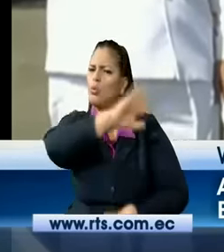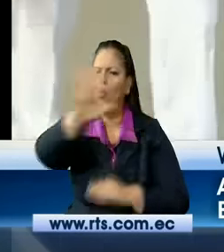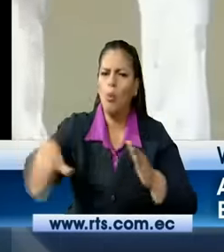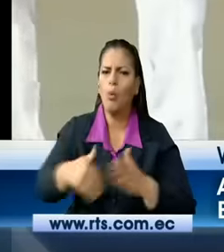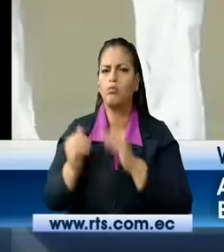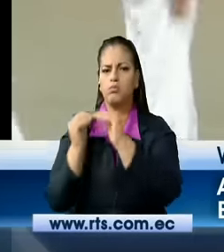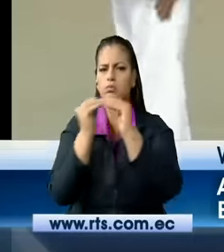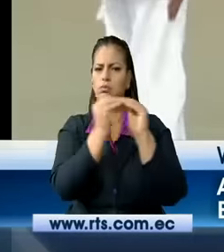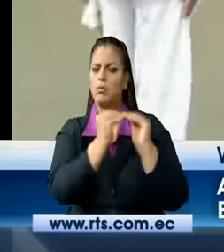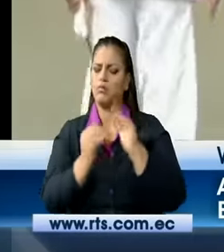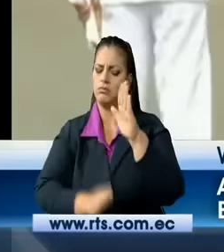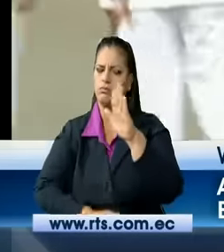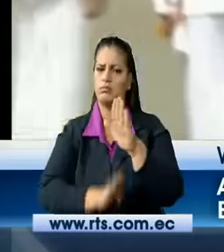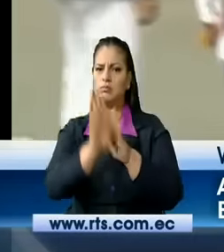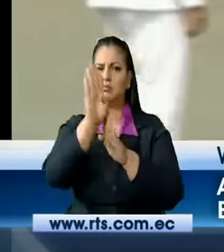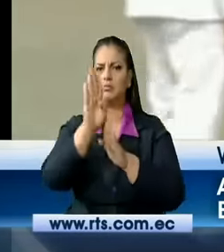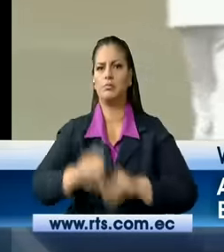equidad.